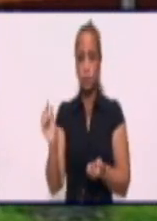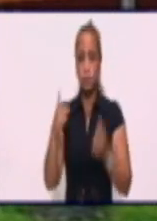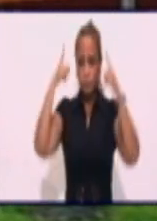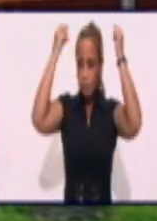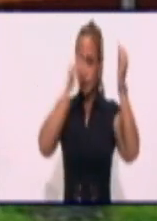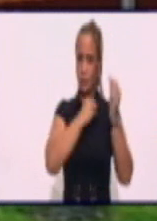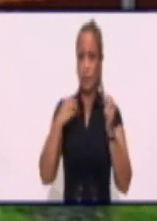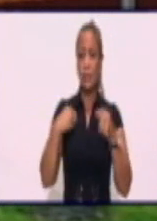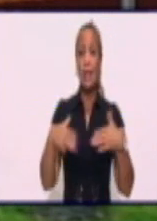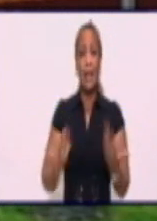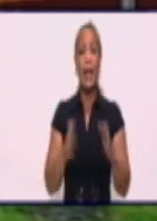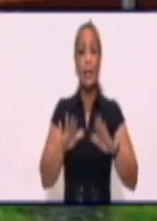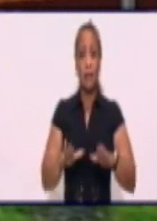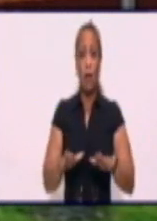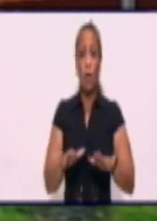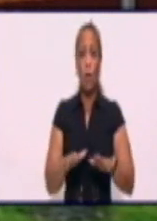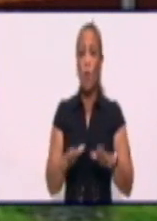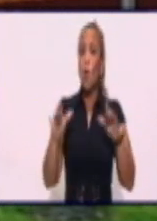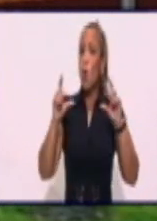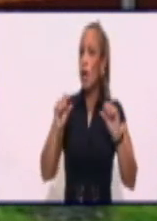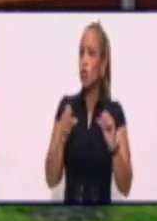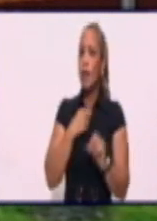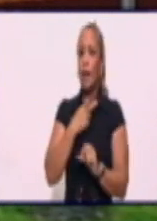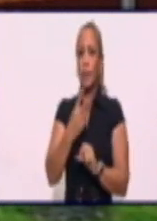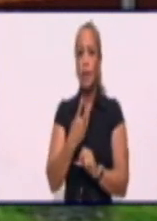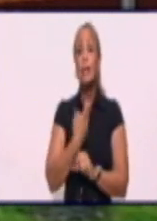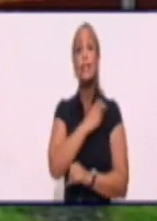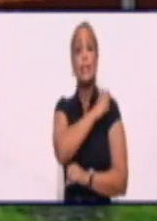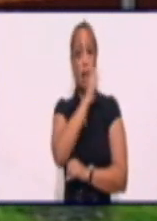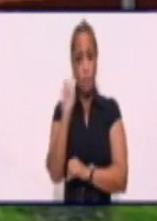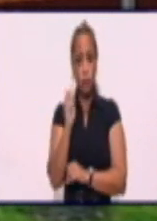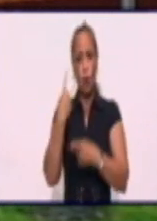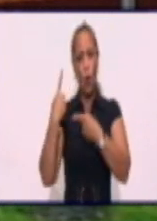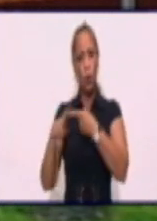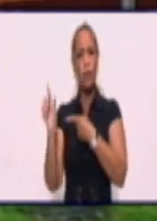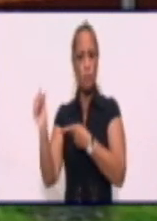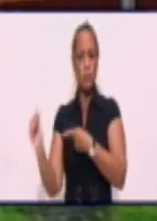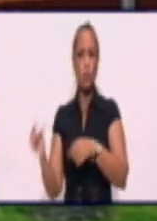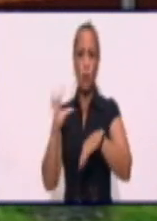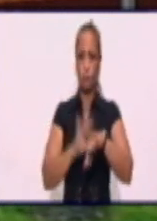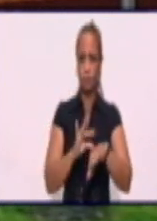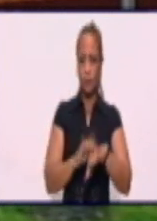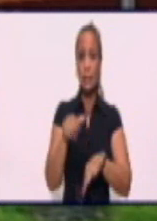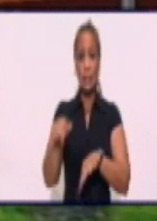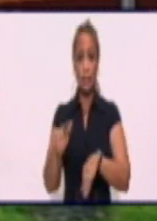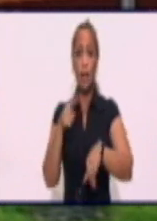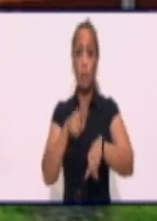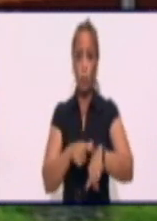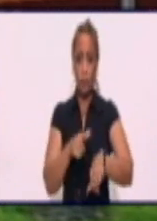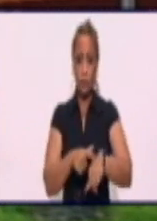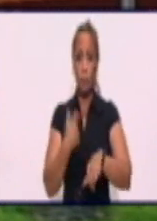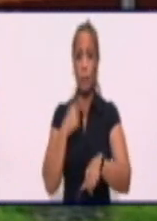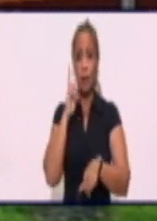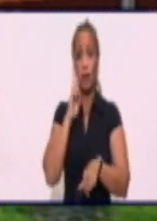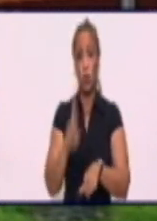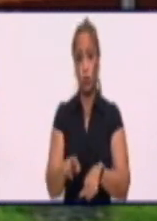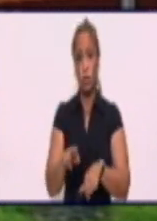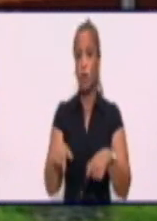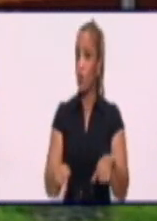están jugándose la vida salvando a las demás personas. Y este es el momento también para reconocerlo, no